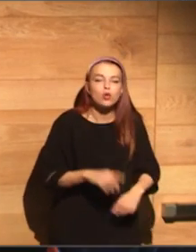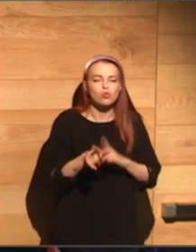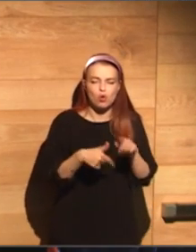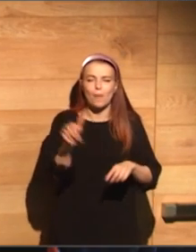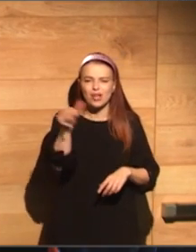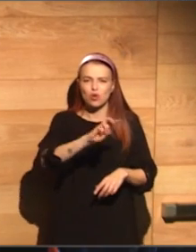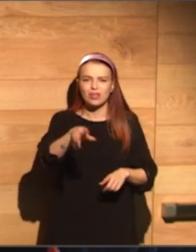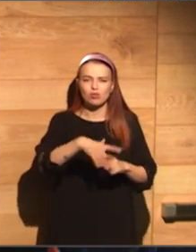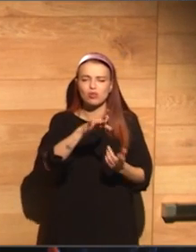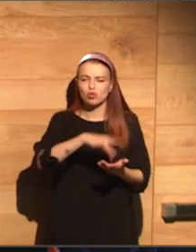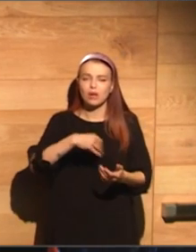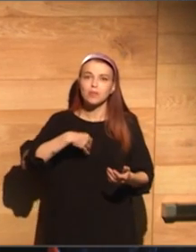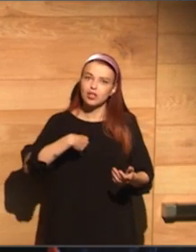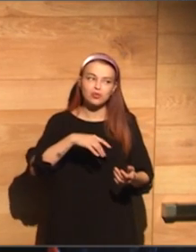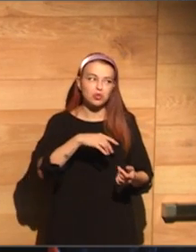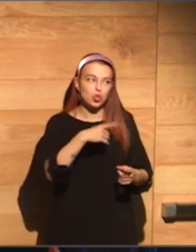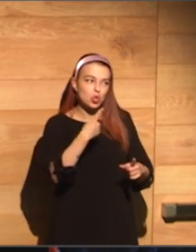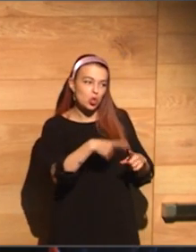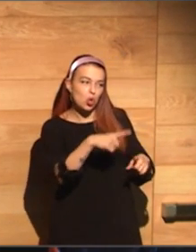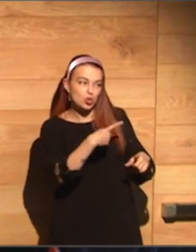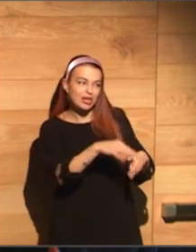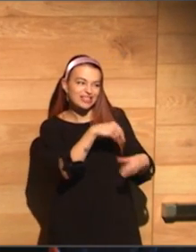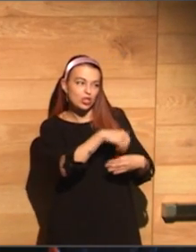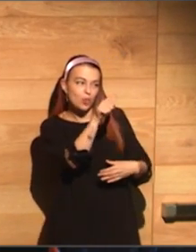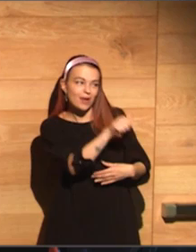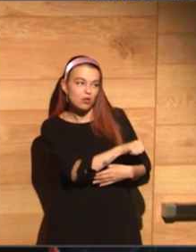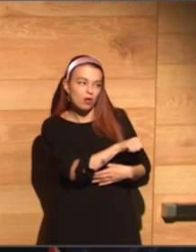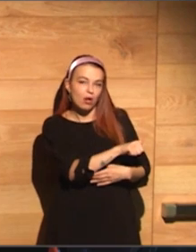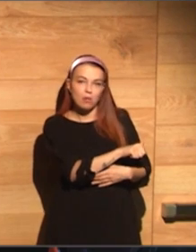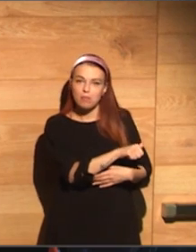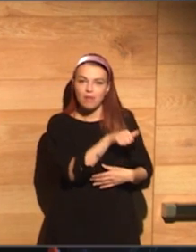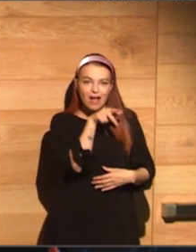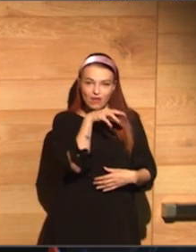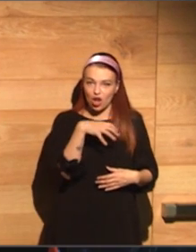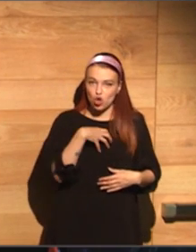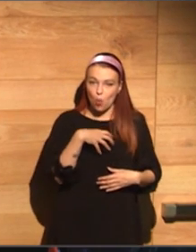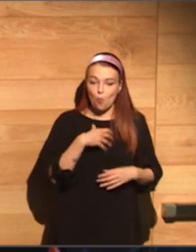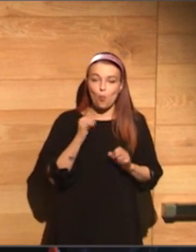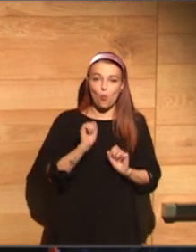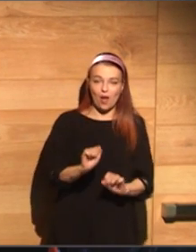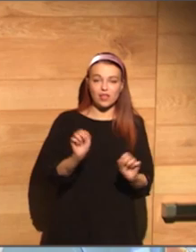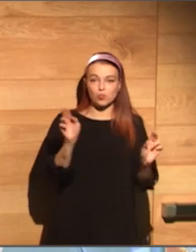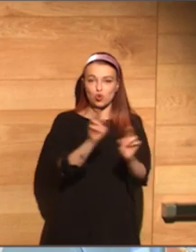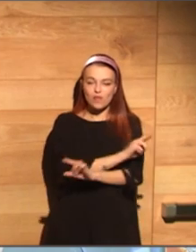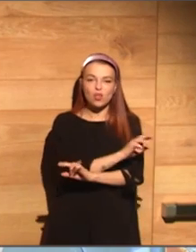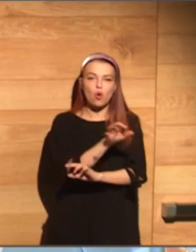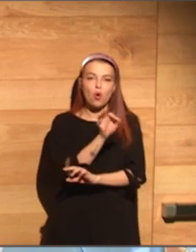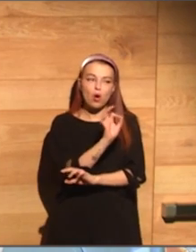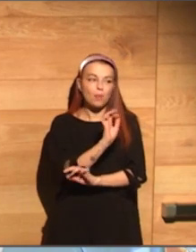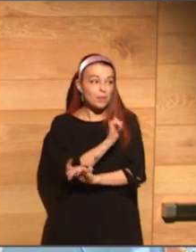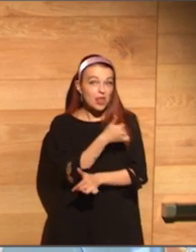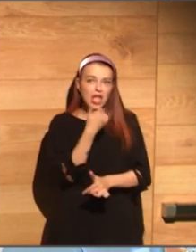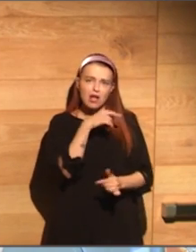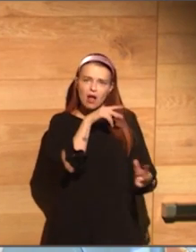Y podían reírse de cosas de las que no se hablaba o de las que se hablaba en cenáculos. Se conocía un poco, se